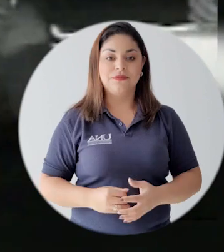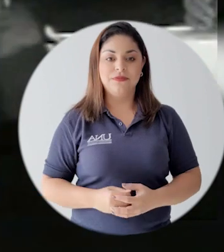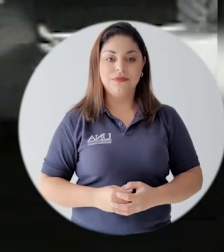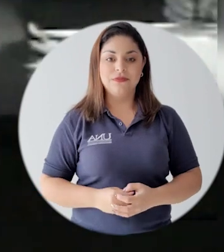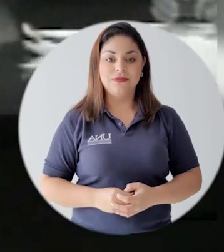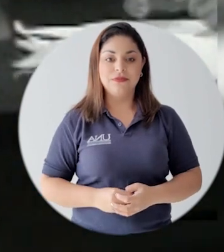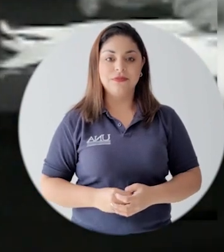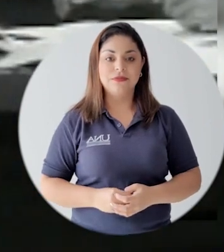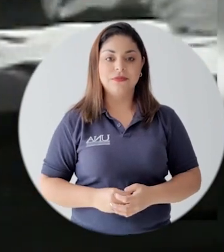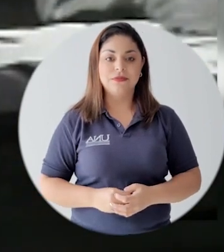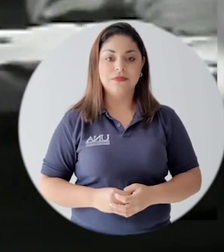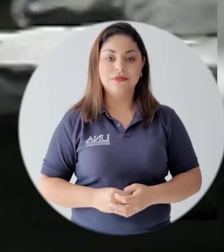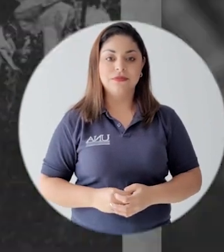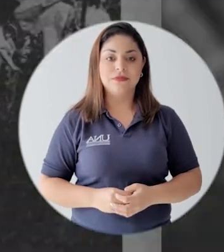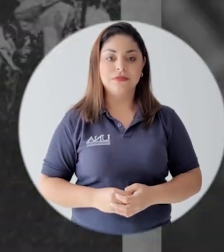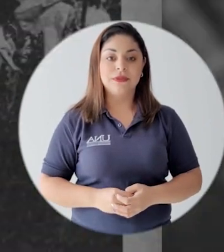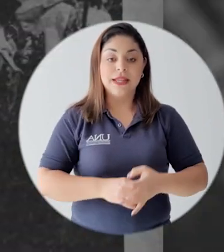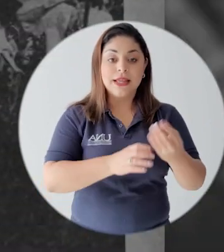Nacional.